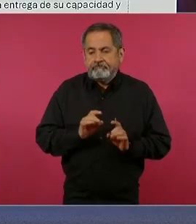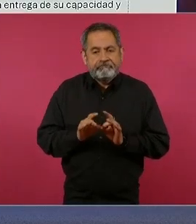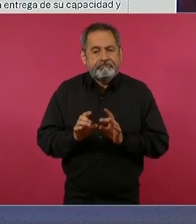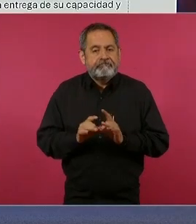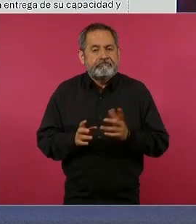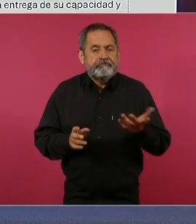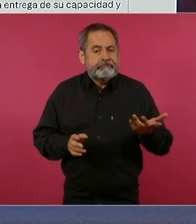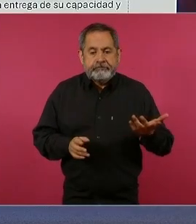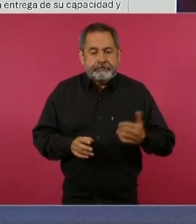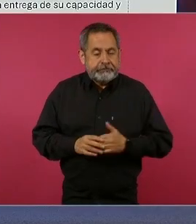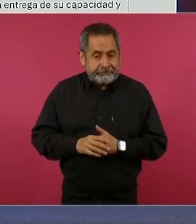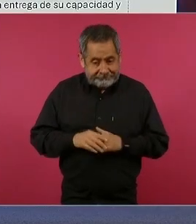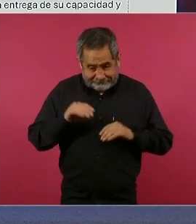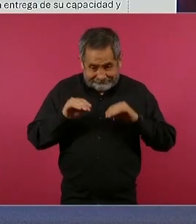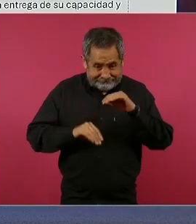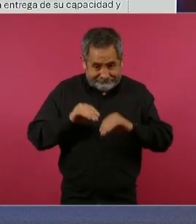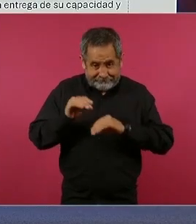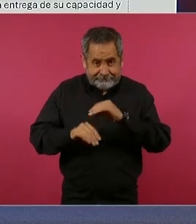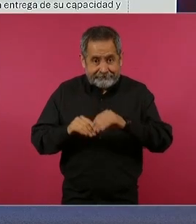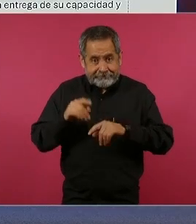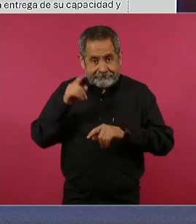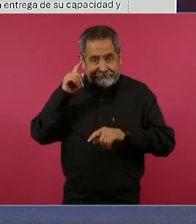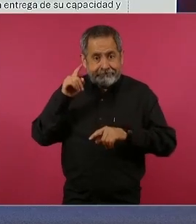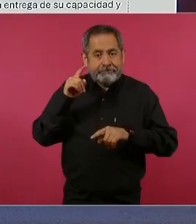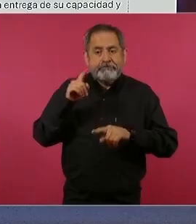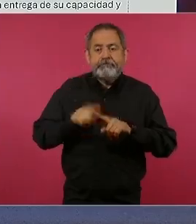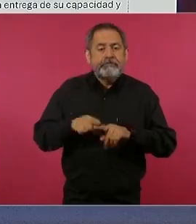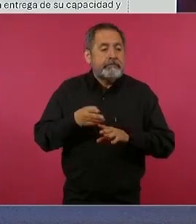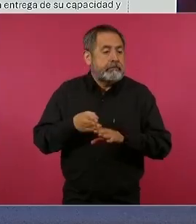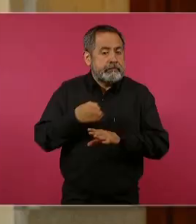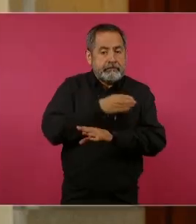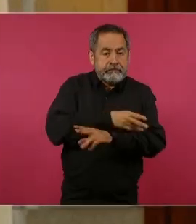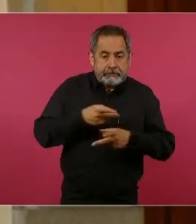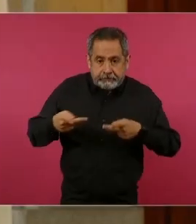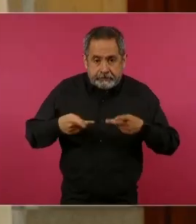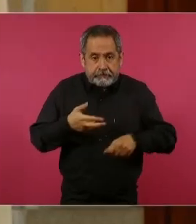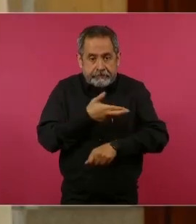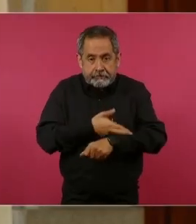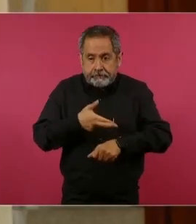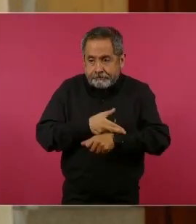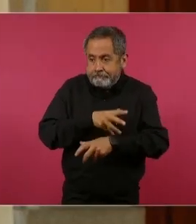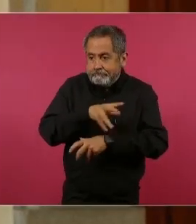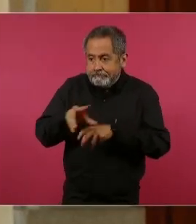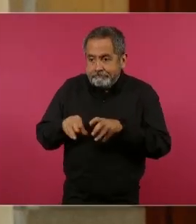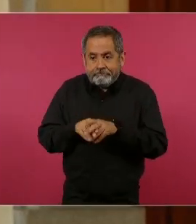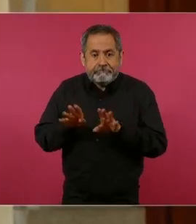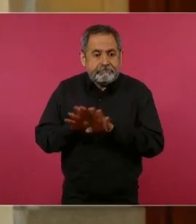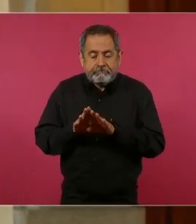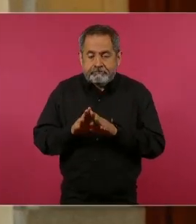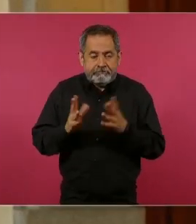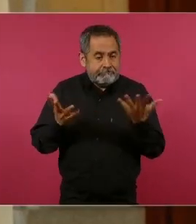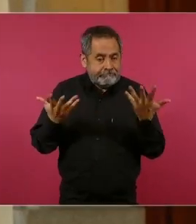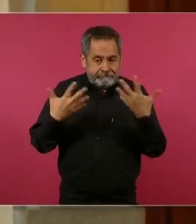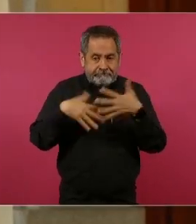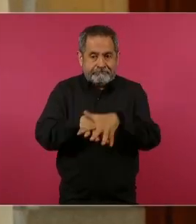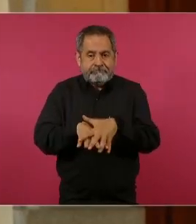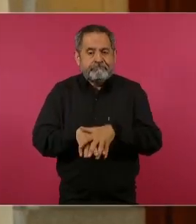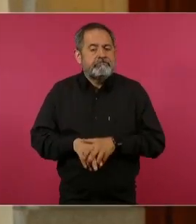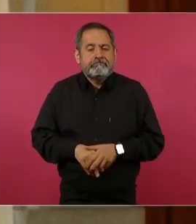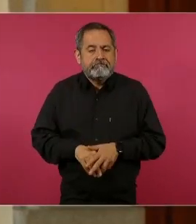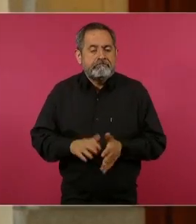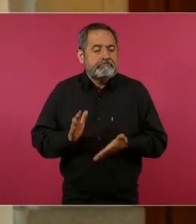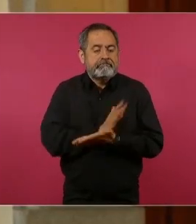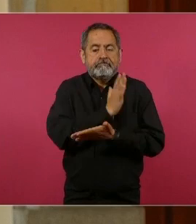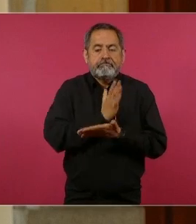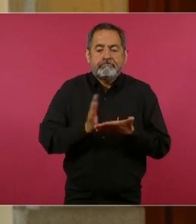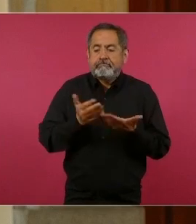fueron implementadas en el Sistema Eléctrico Nacional sin prever los mecanismos que pudieran permitir una integración natural para